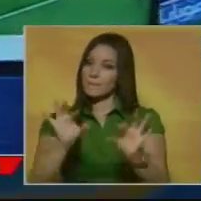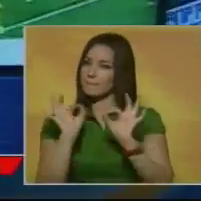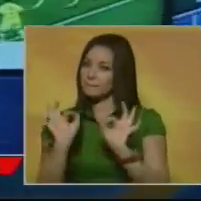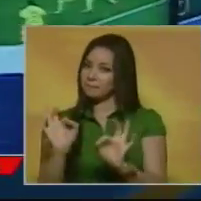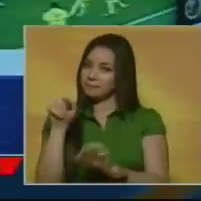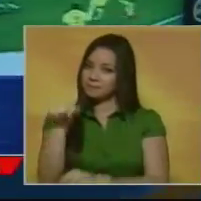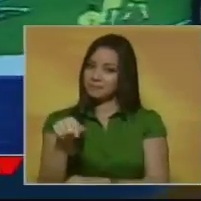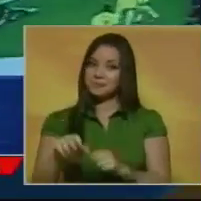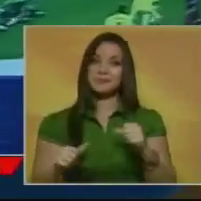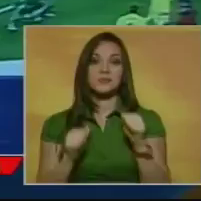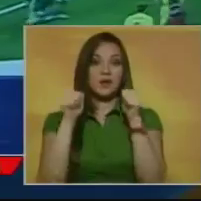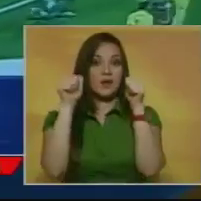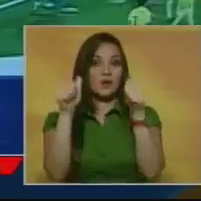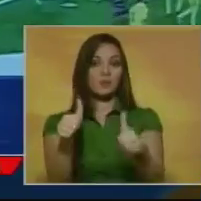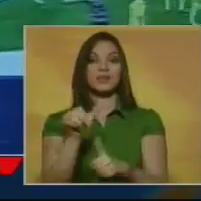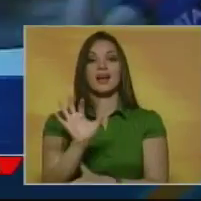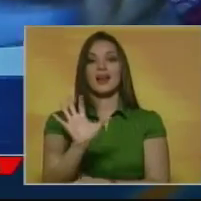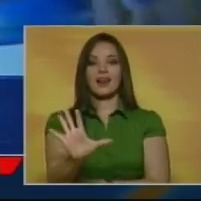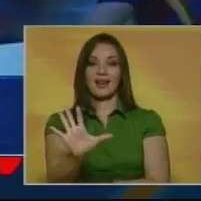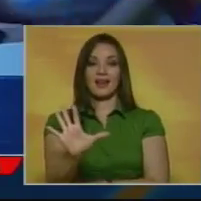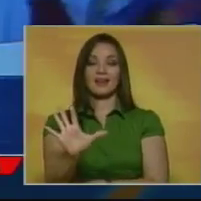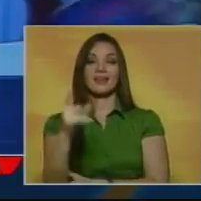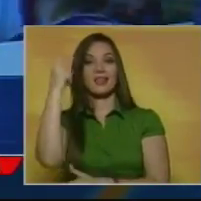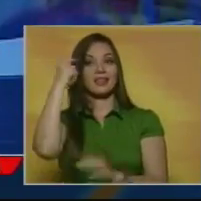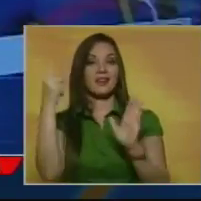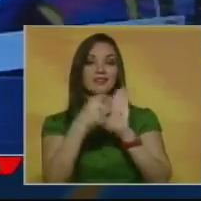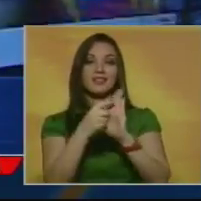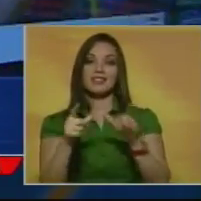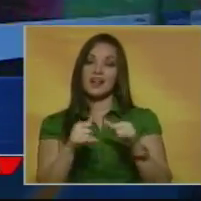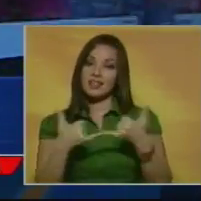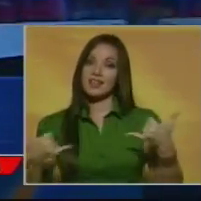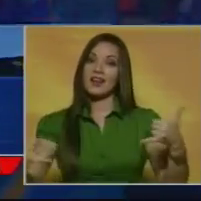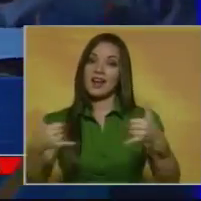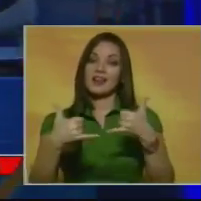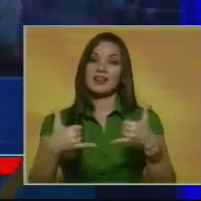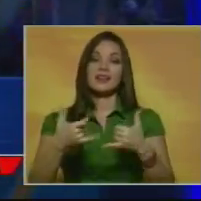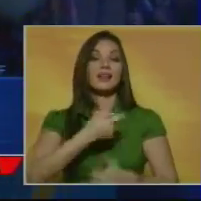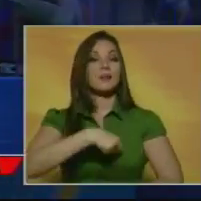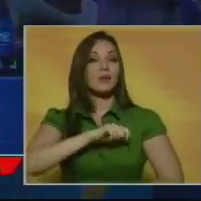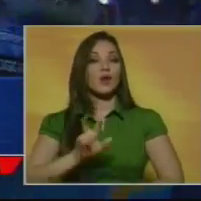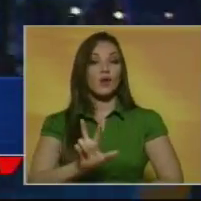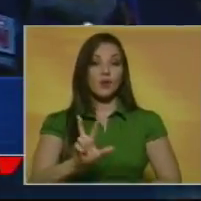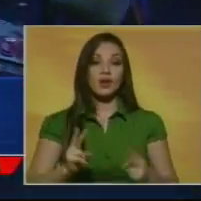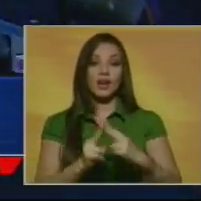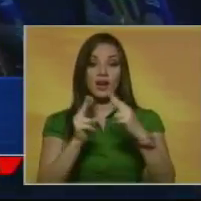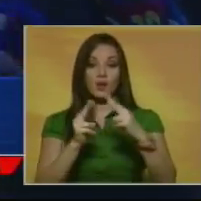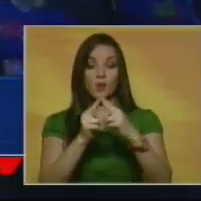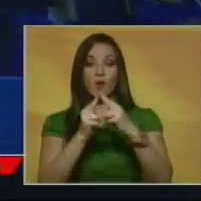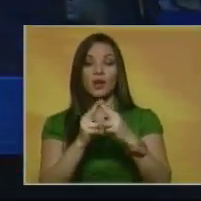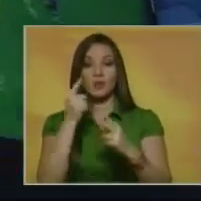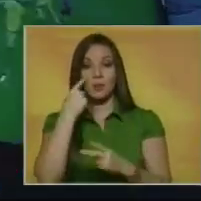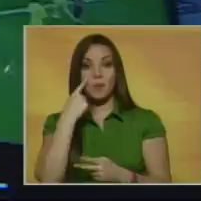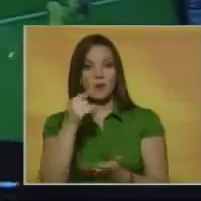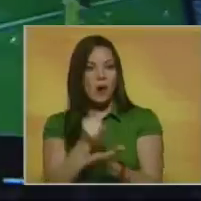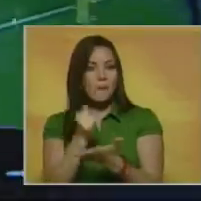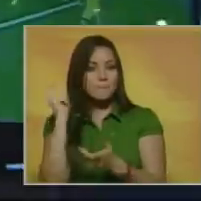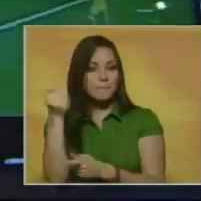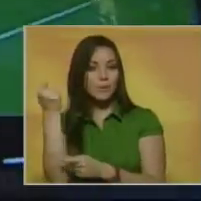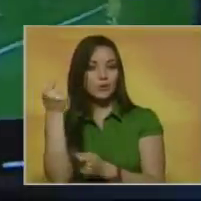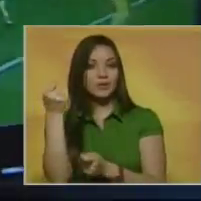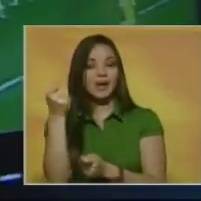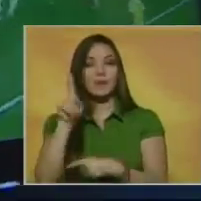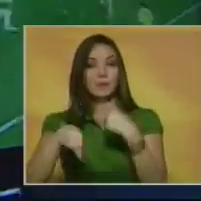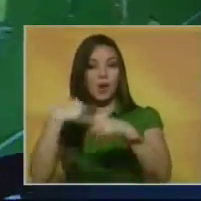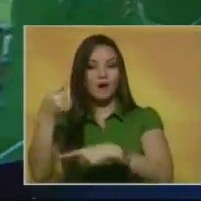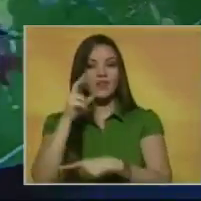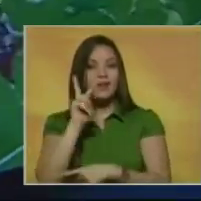hoy, arranca la 5ª fecha de la Liga Española con 3 encuentros. Vamos a hacer la quiniela, José Manuel con Gregorio.